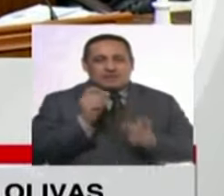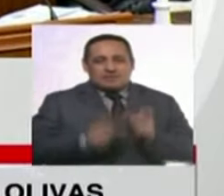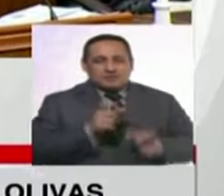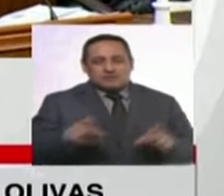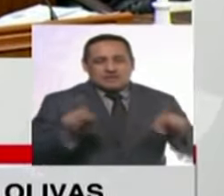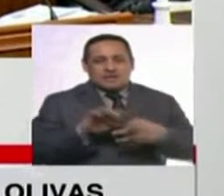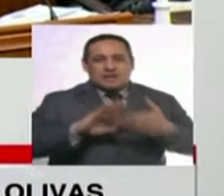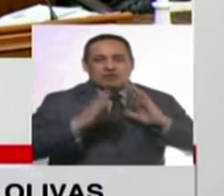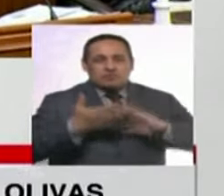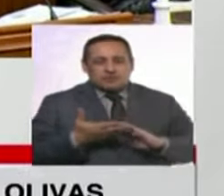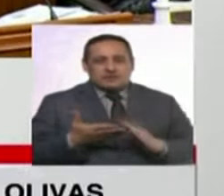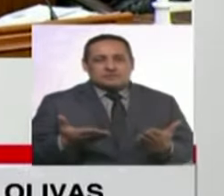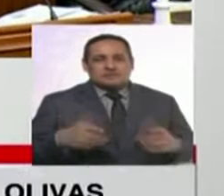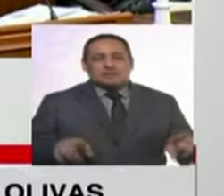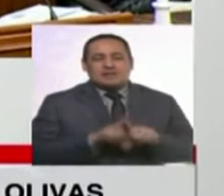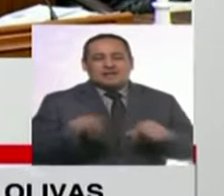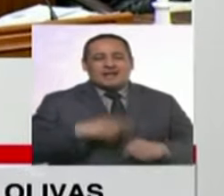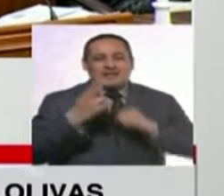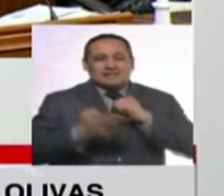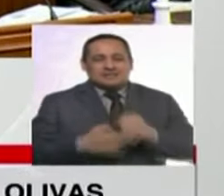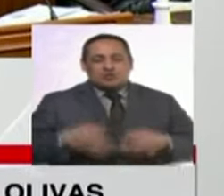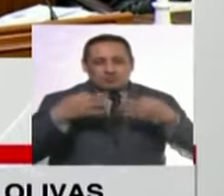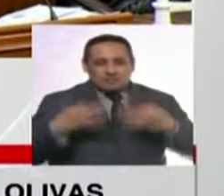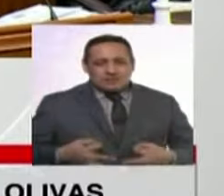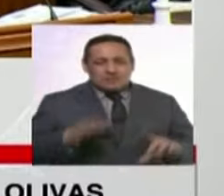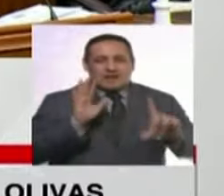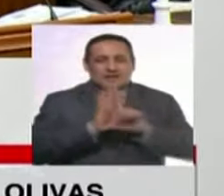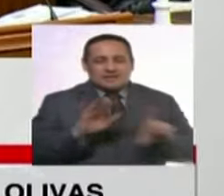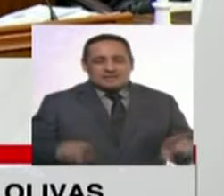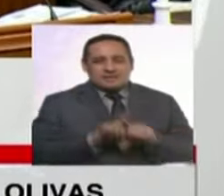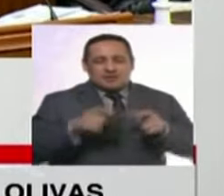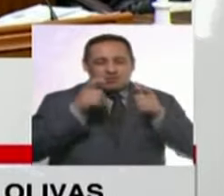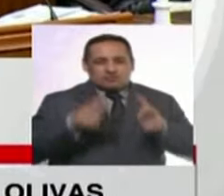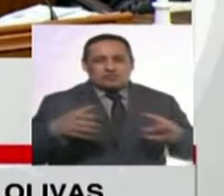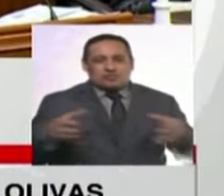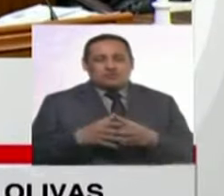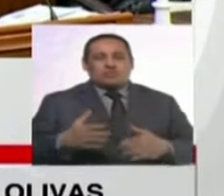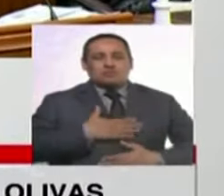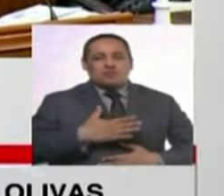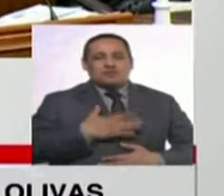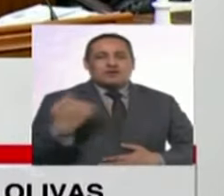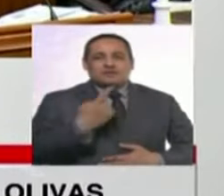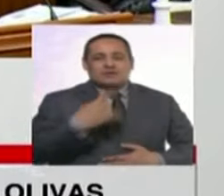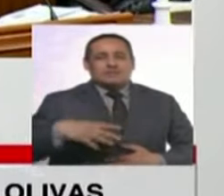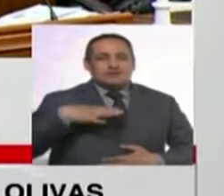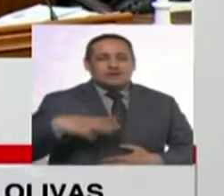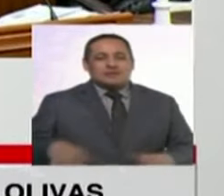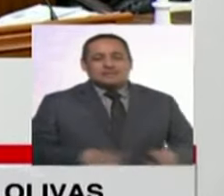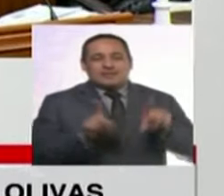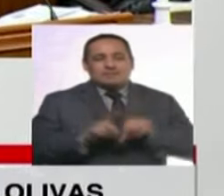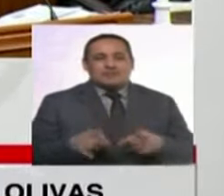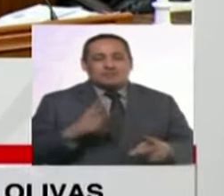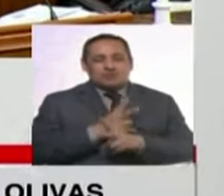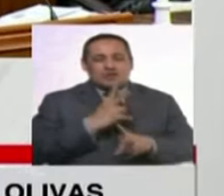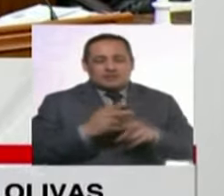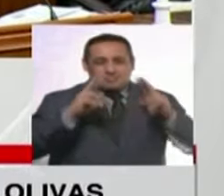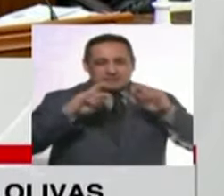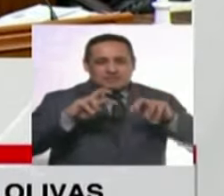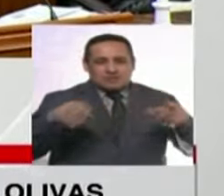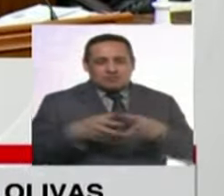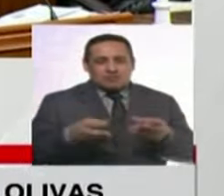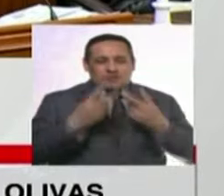y a la comunidad garantiza el cumplimiento de las leyes y la seguridad del patrimonio público y privado y previene y Investiga